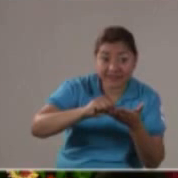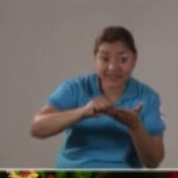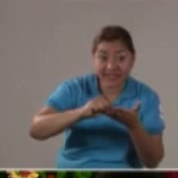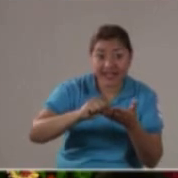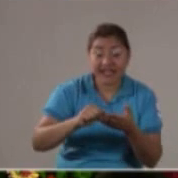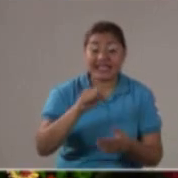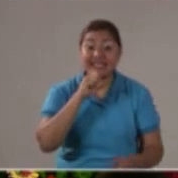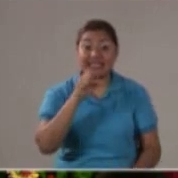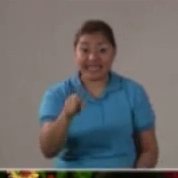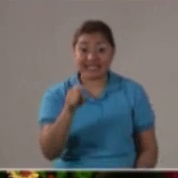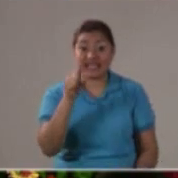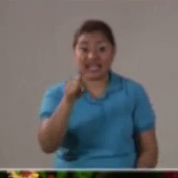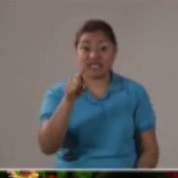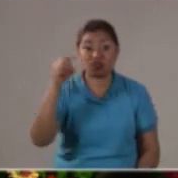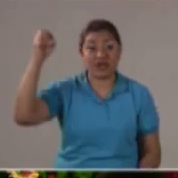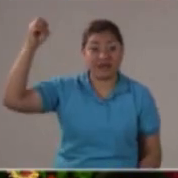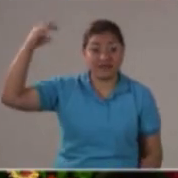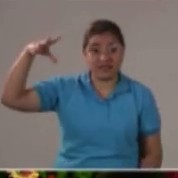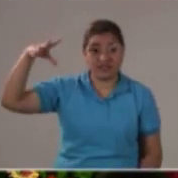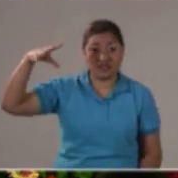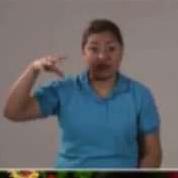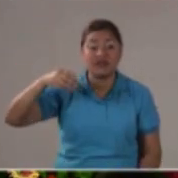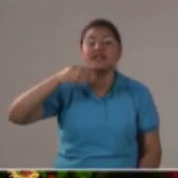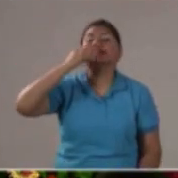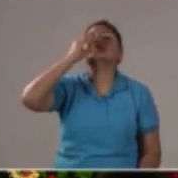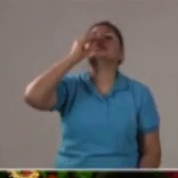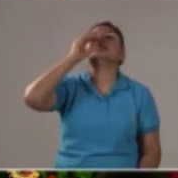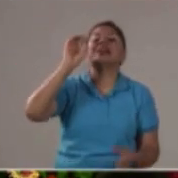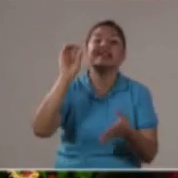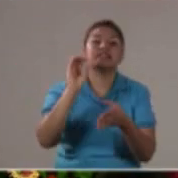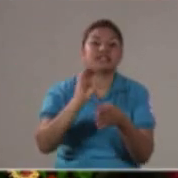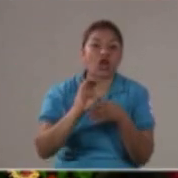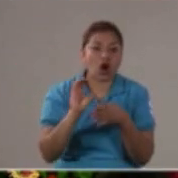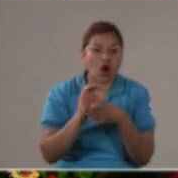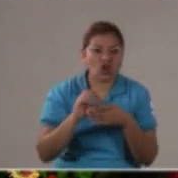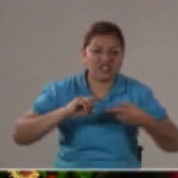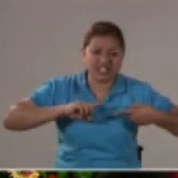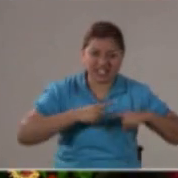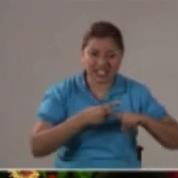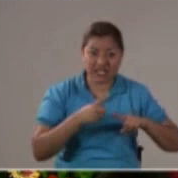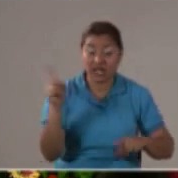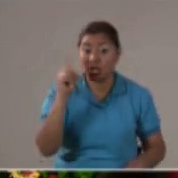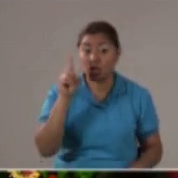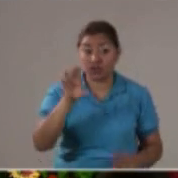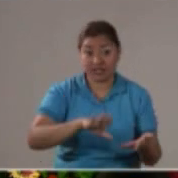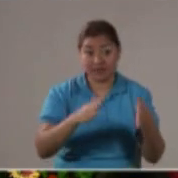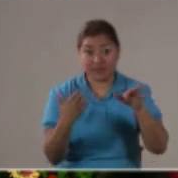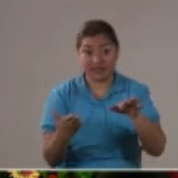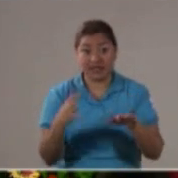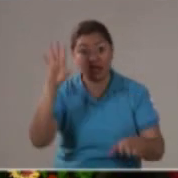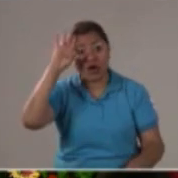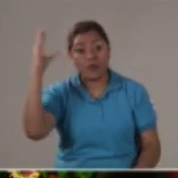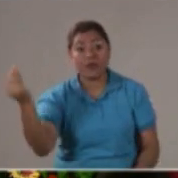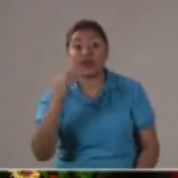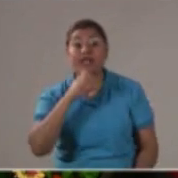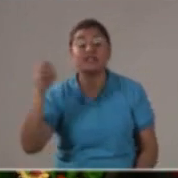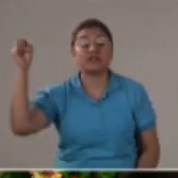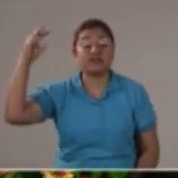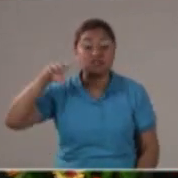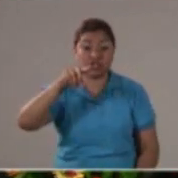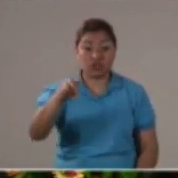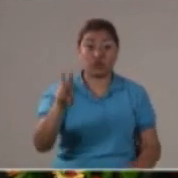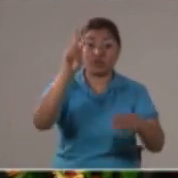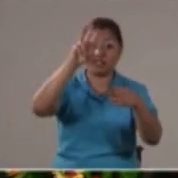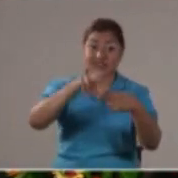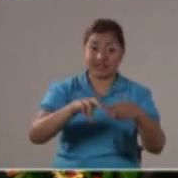Entonces es una bendición. Si bebieres cosa mortífera no nos hará daño. Esa es una bendición. Tú te sientas a la mesa: